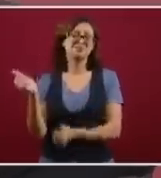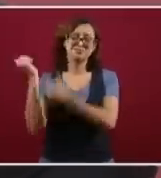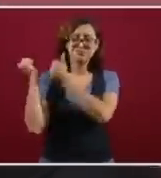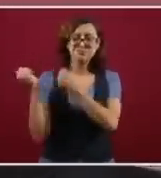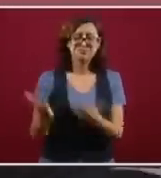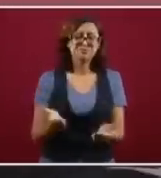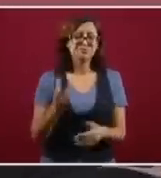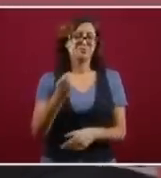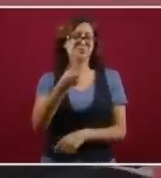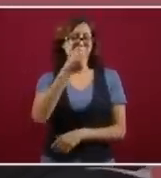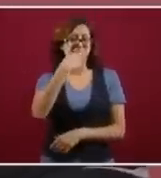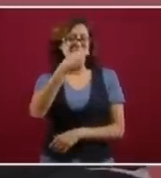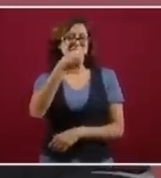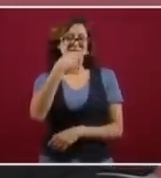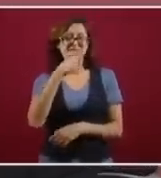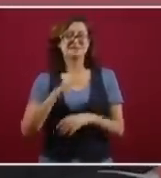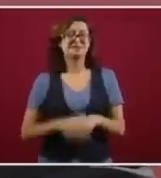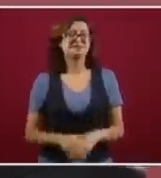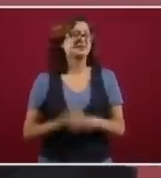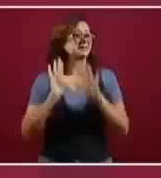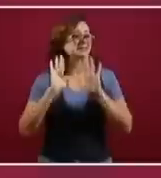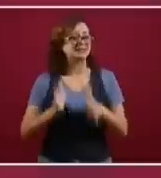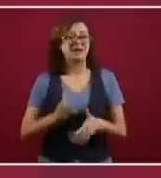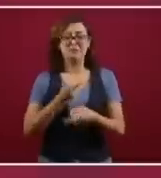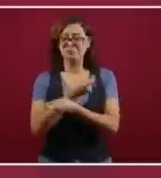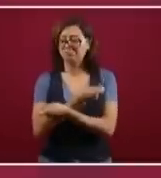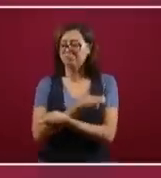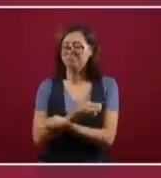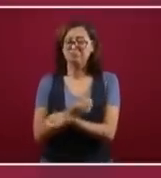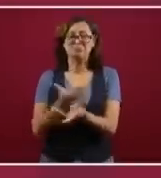ya se distribuyeron.